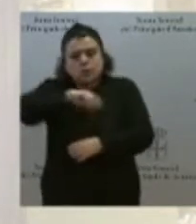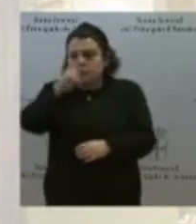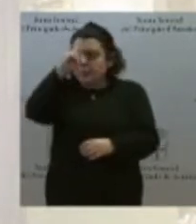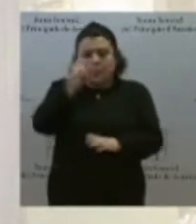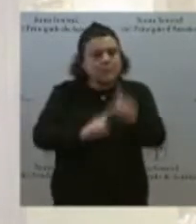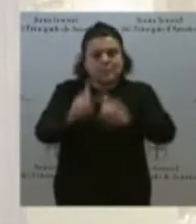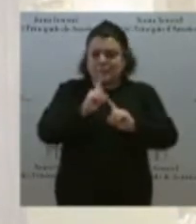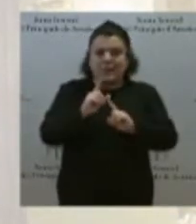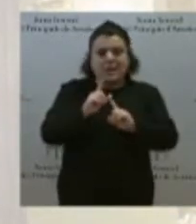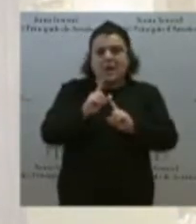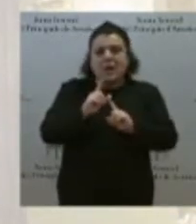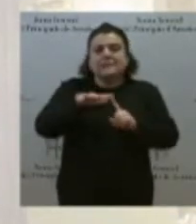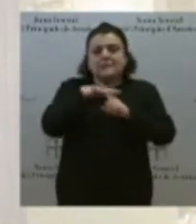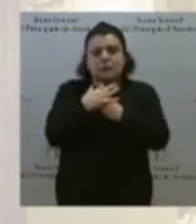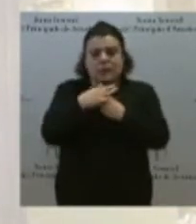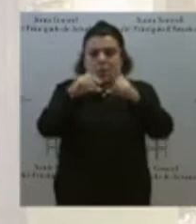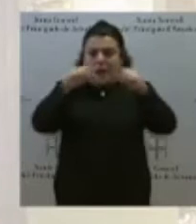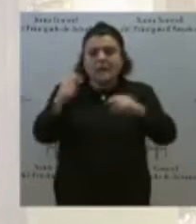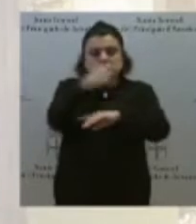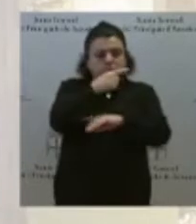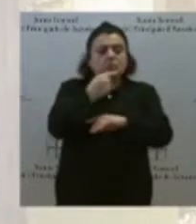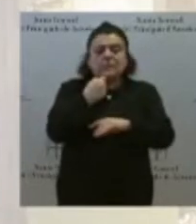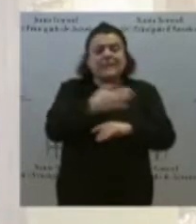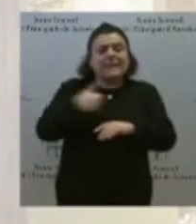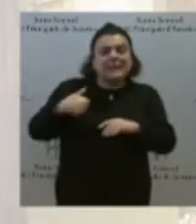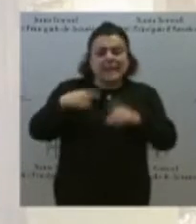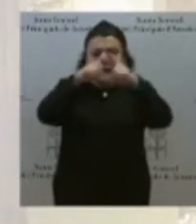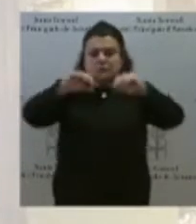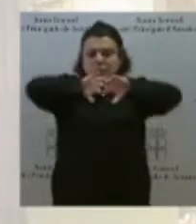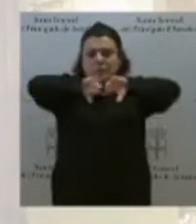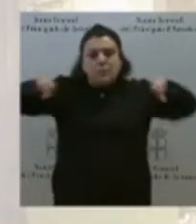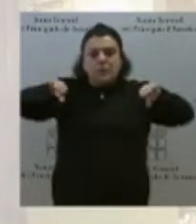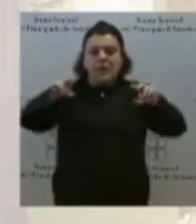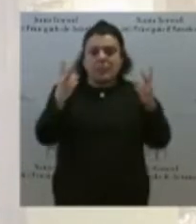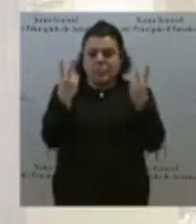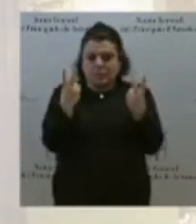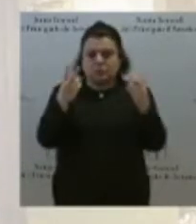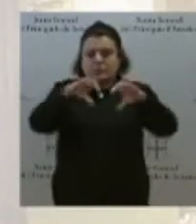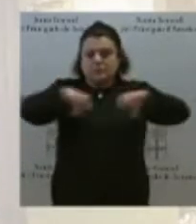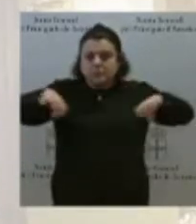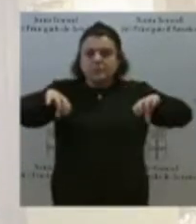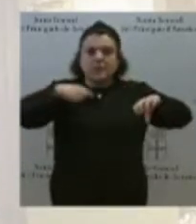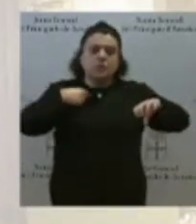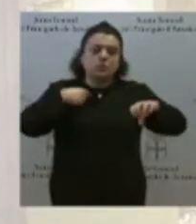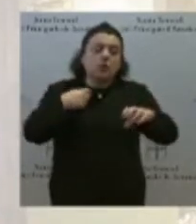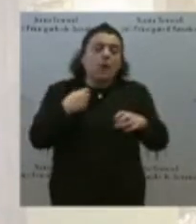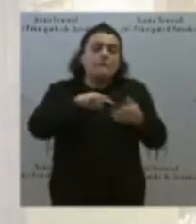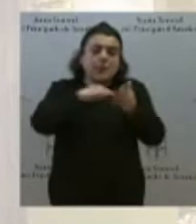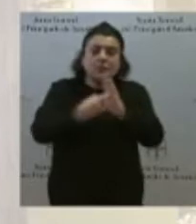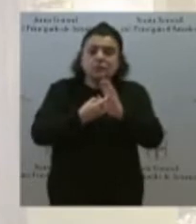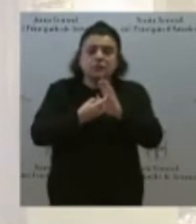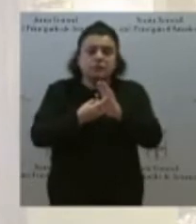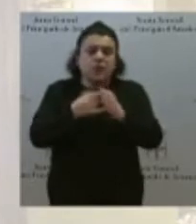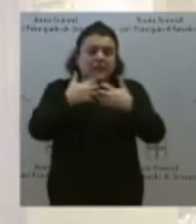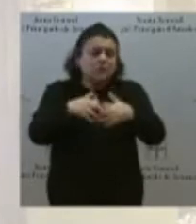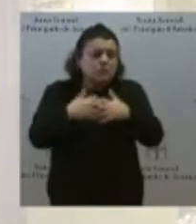Asturias en dos, se lo he dicho en varias ocasiones y se lo voy a repetir. Los únicos proyectos industriales que tienen ustedes para Asturias pasan por destruir el patrimonio natural